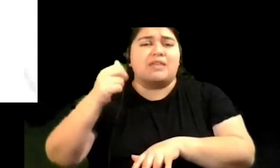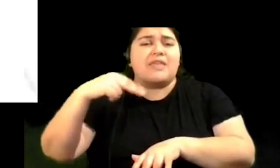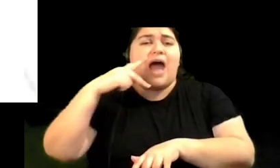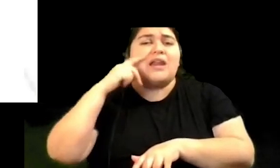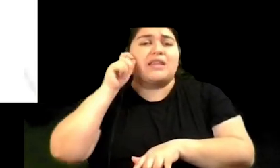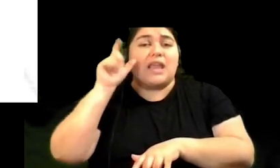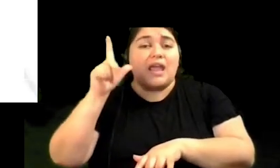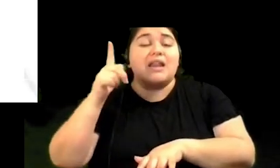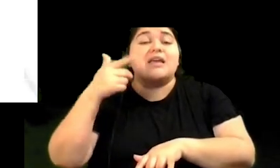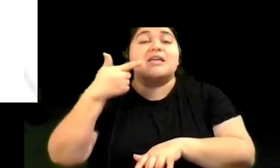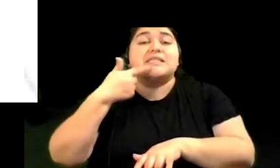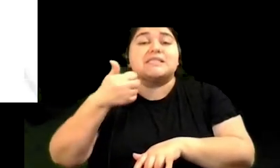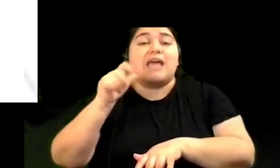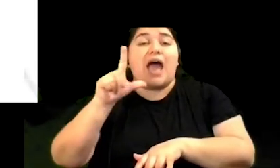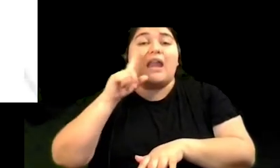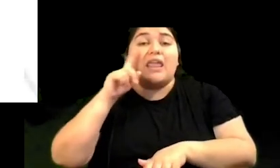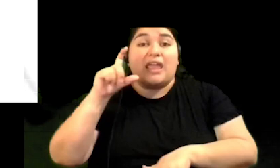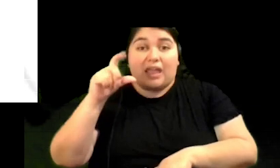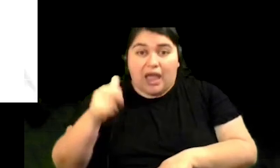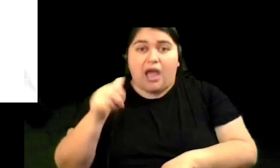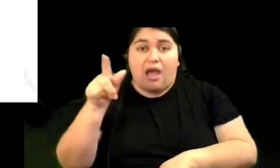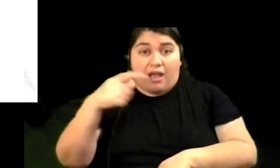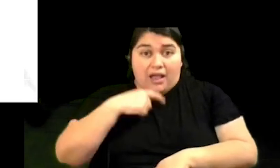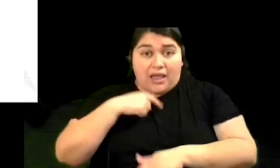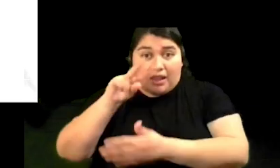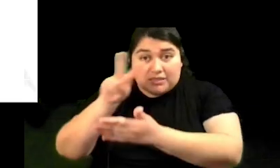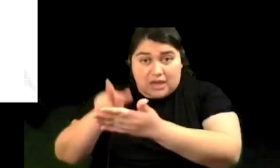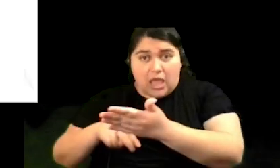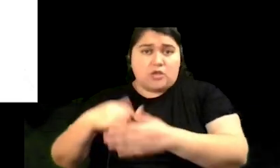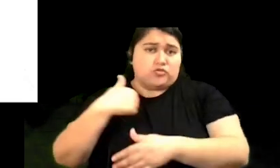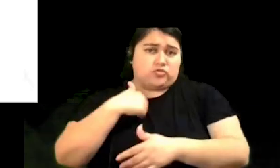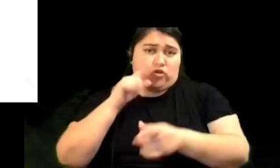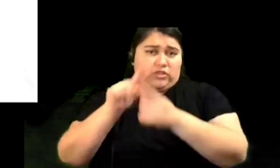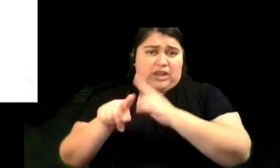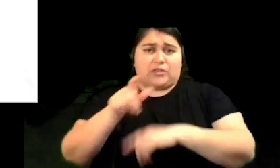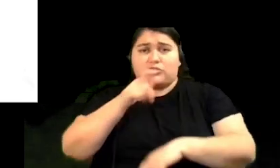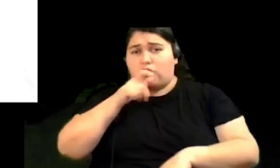Salica, ¿sí? ¿Querés leer la pregunta? Si no, se la contesto,